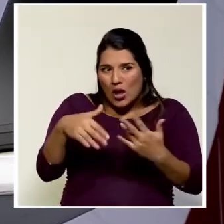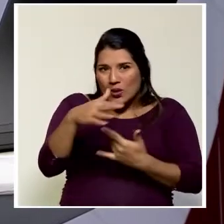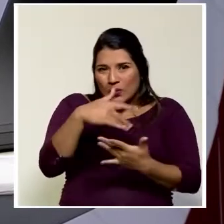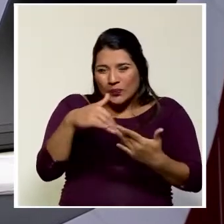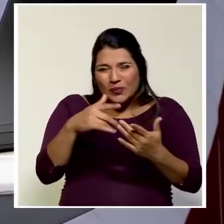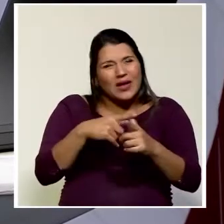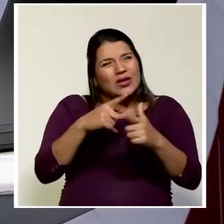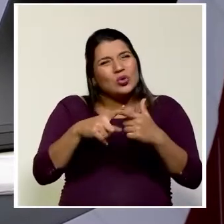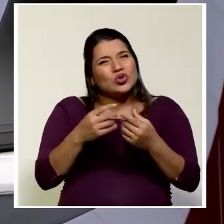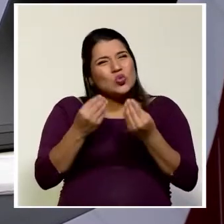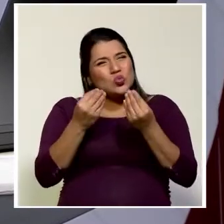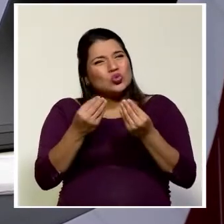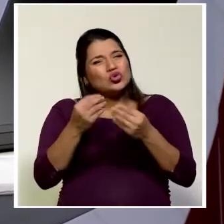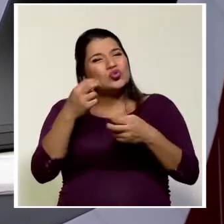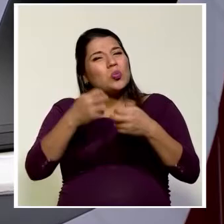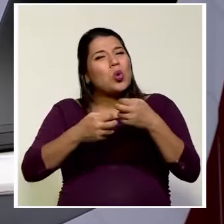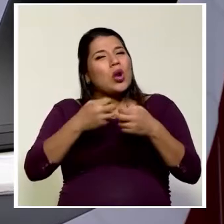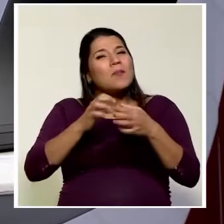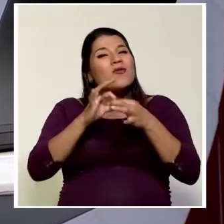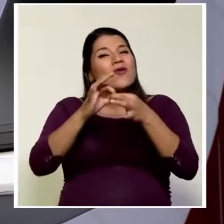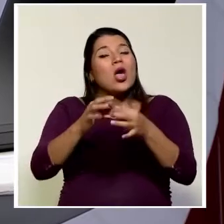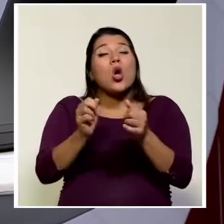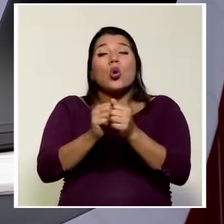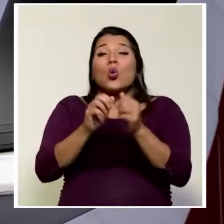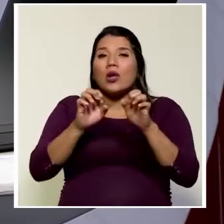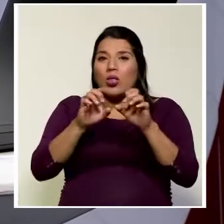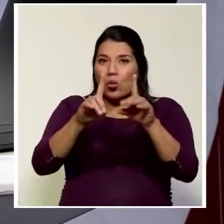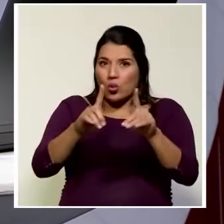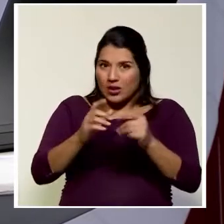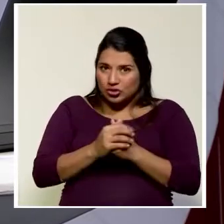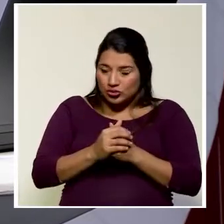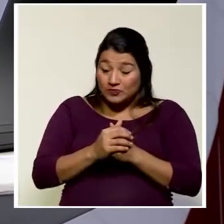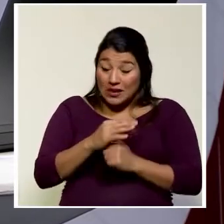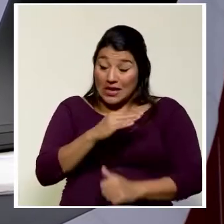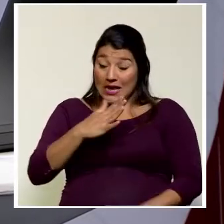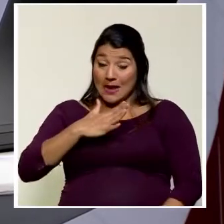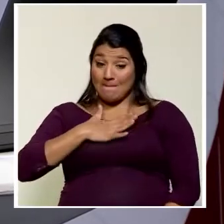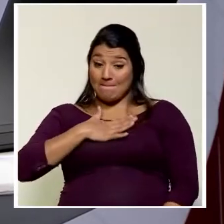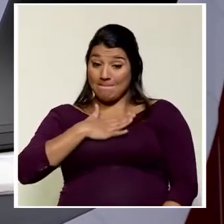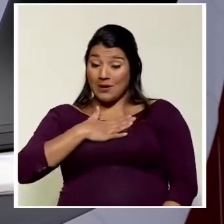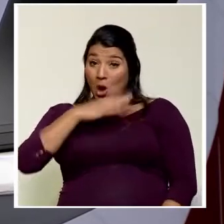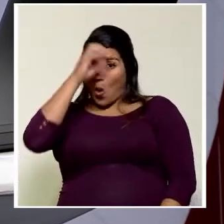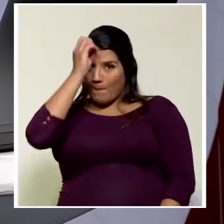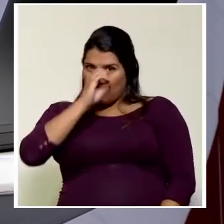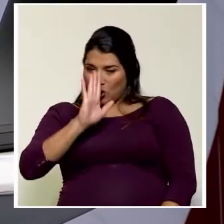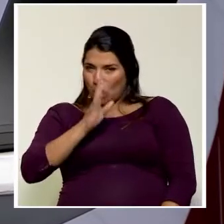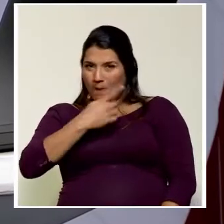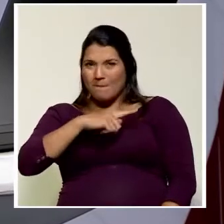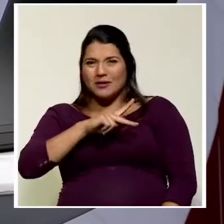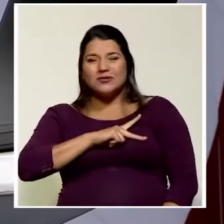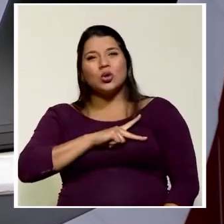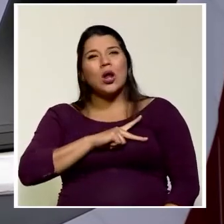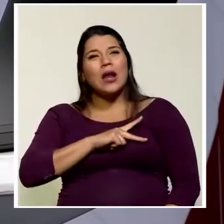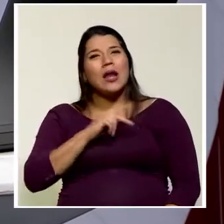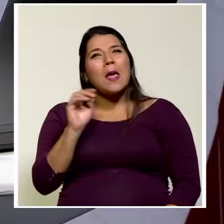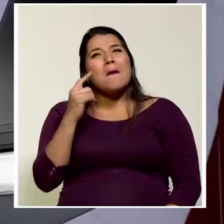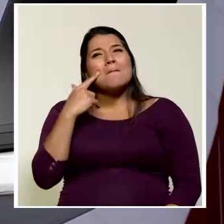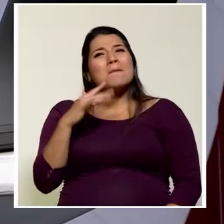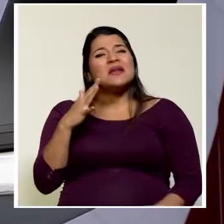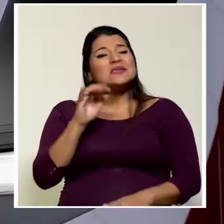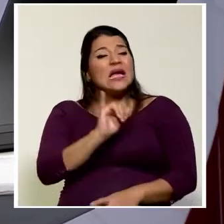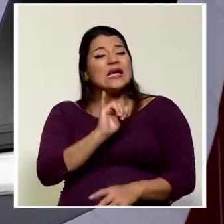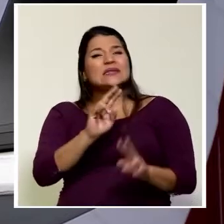ámbito educativo que me da la impresión, y esto quizá es un poco subjetivo, me da la impresión que los partidos lo están abordando de una manera